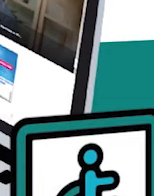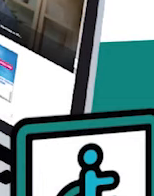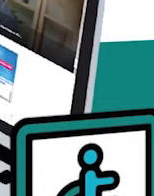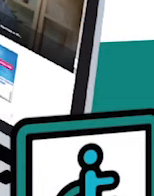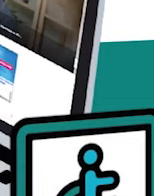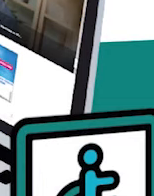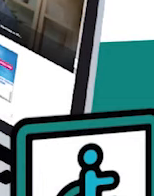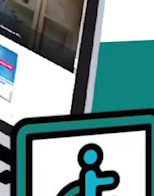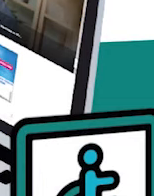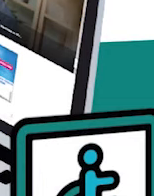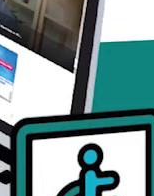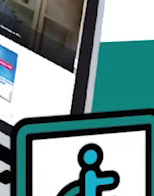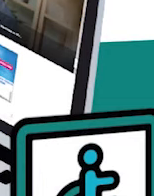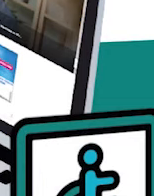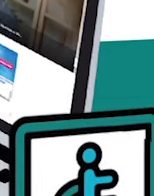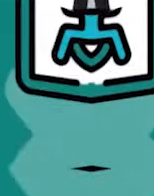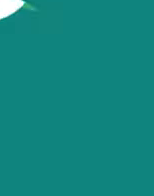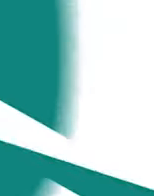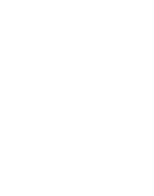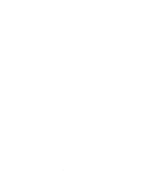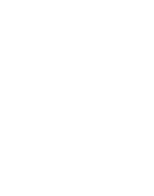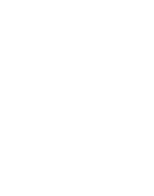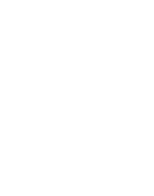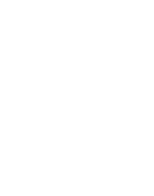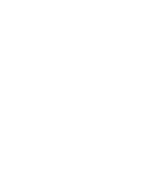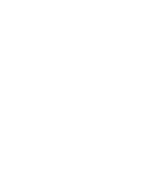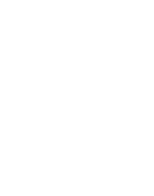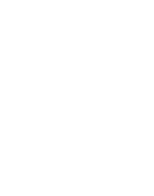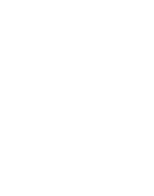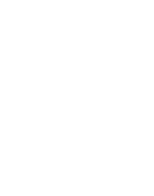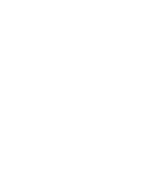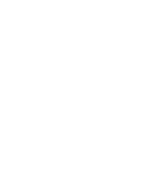tus necesidades visuales y auditivas. ¡Visítanos!